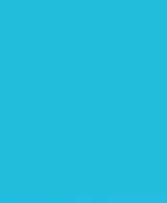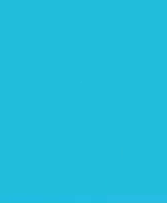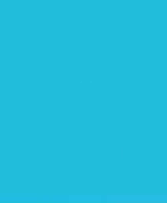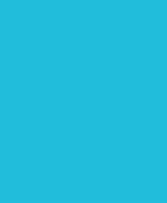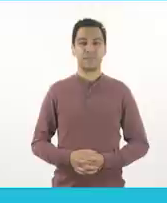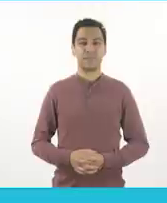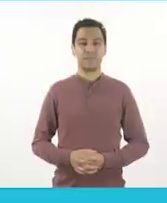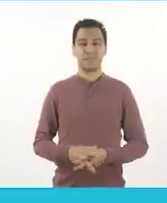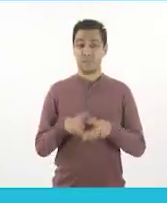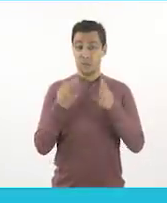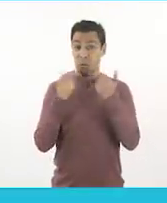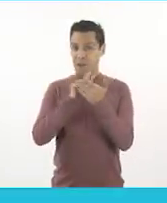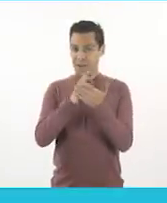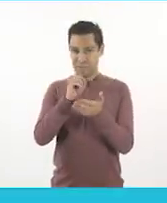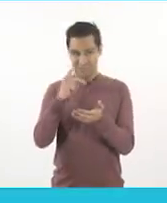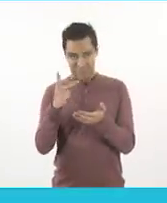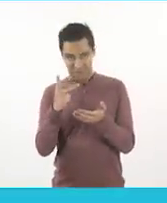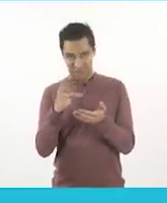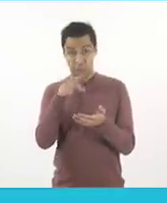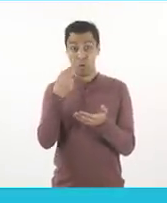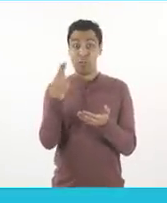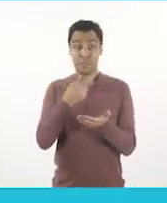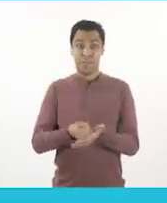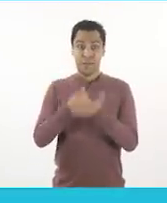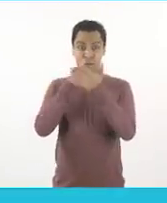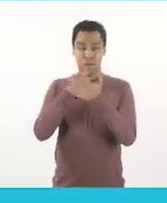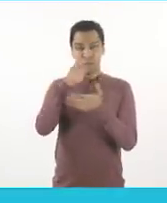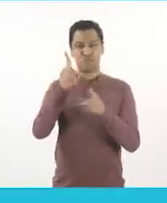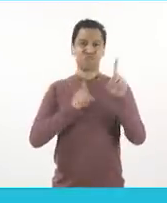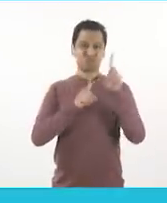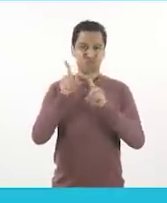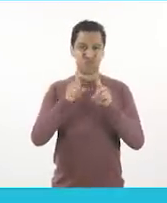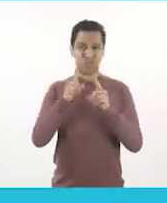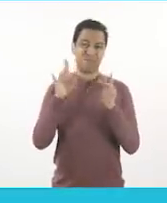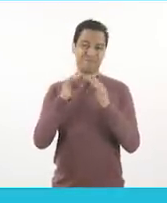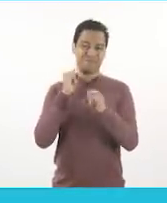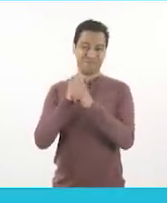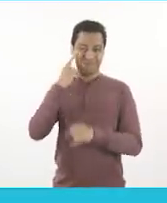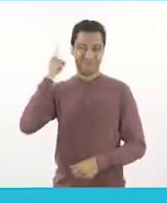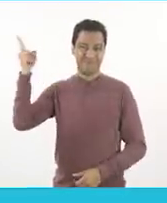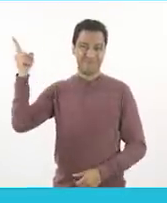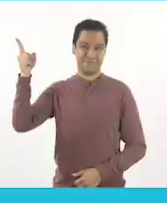Si no tienes el libro de texto o necesitas ayuda para resolver tus dudas, contáctanos.